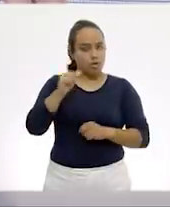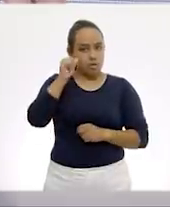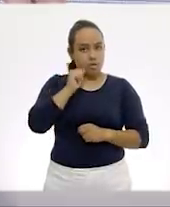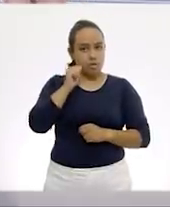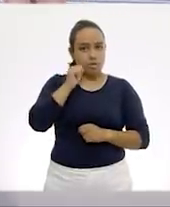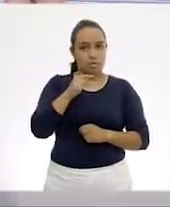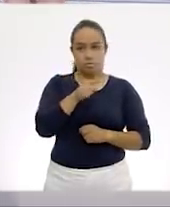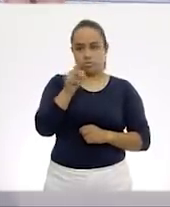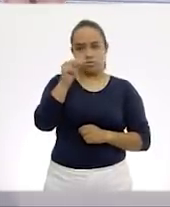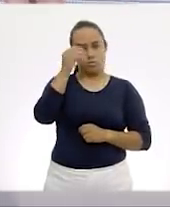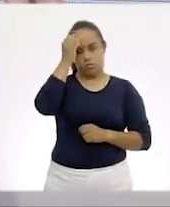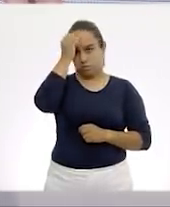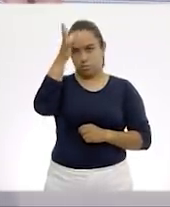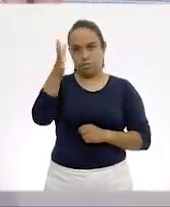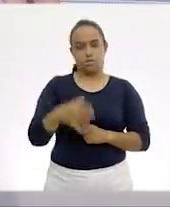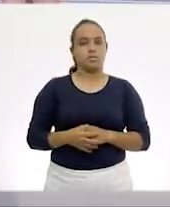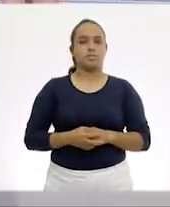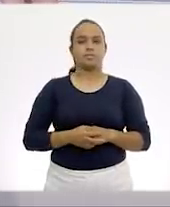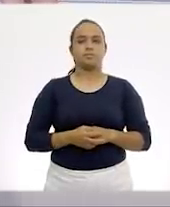No olviden eso.